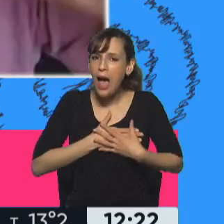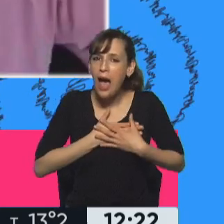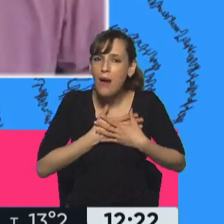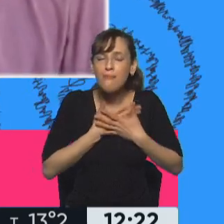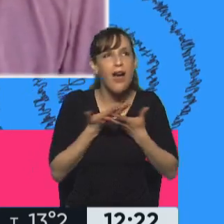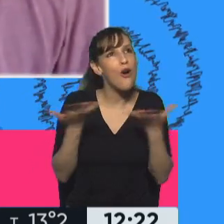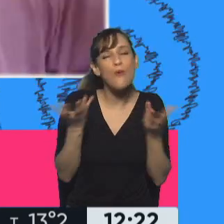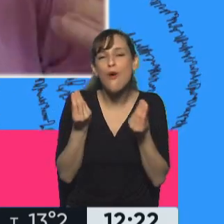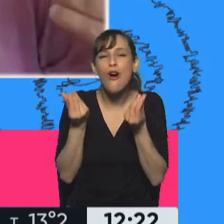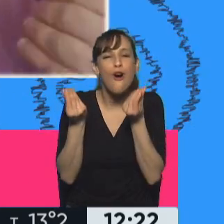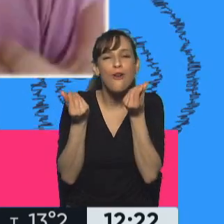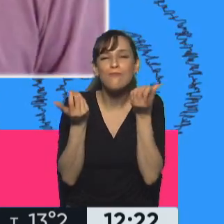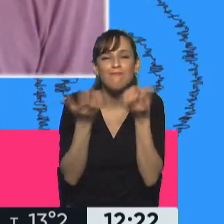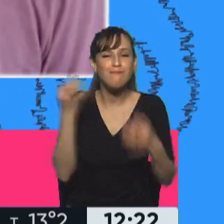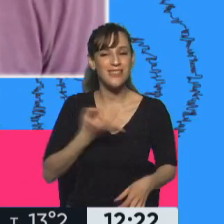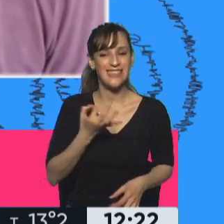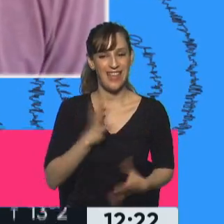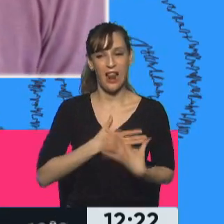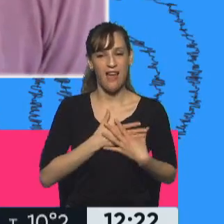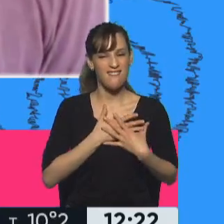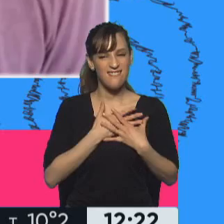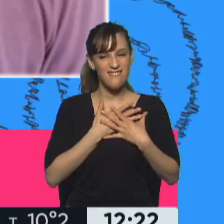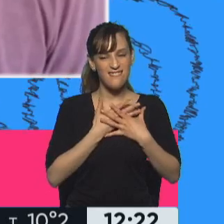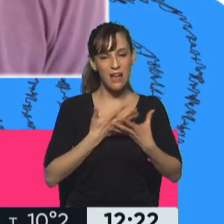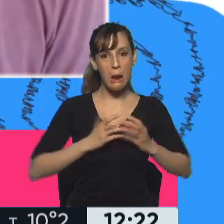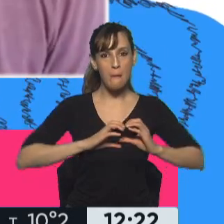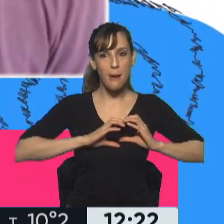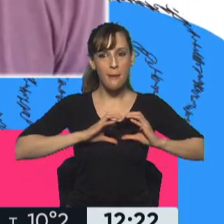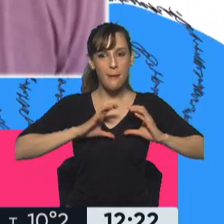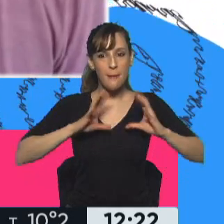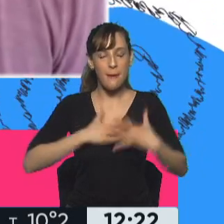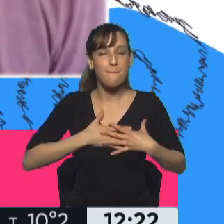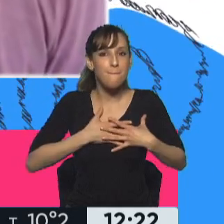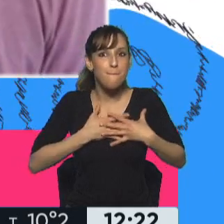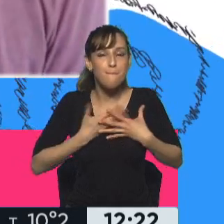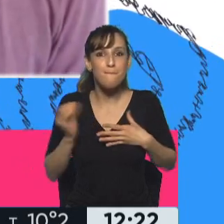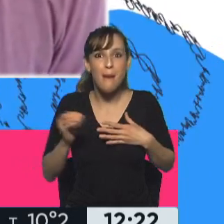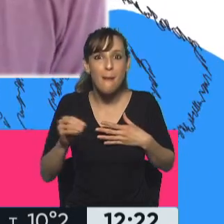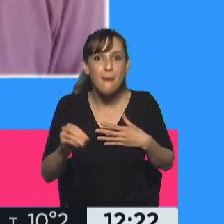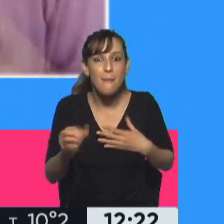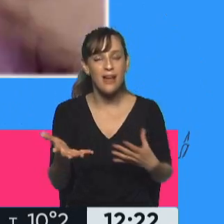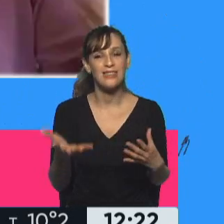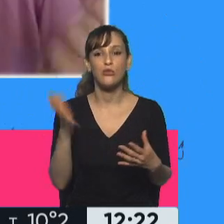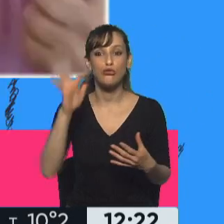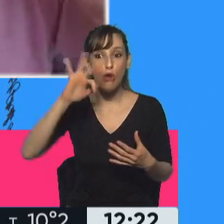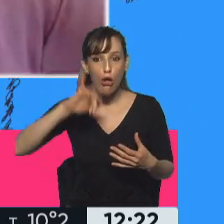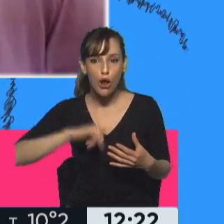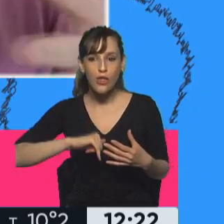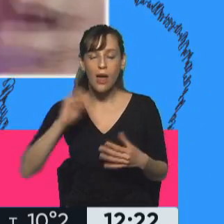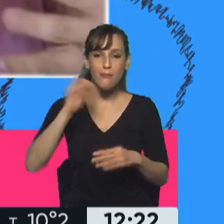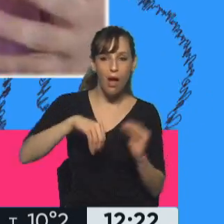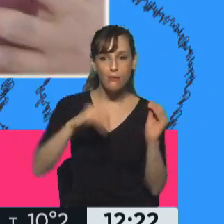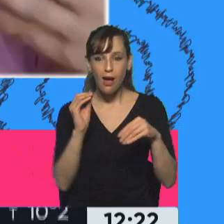del corazón de explotar, y todo el mundo me dice que no para, que esto recién empieza, y es verdad. La verdad que todos los días vas descubriendo algo